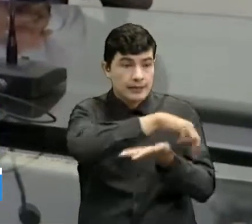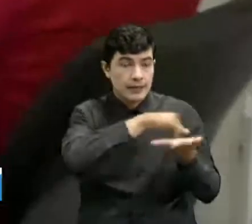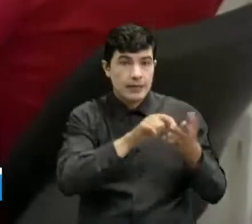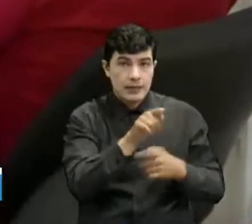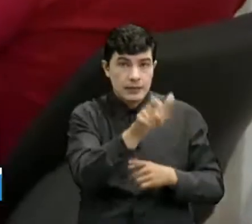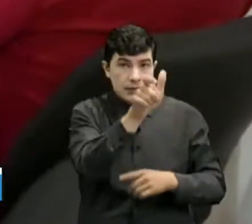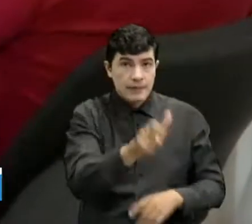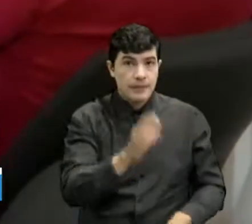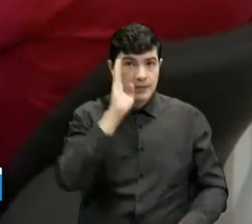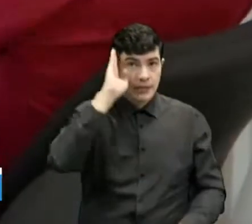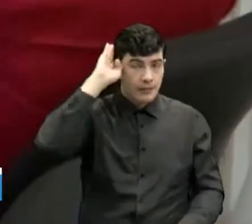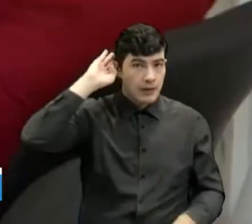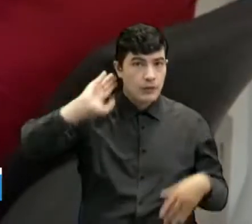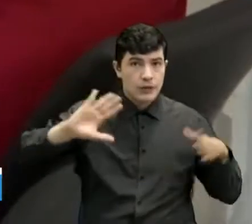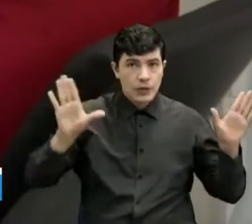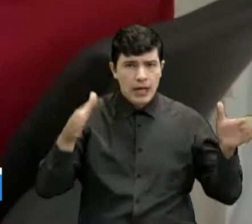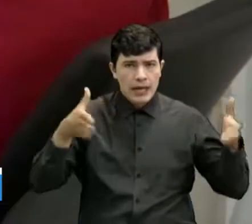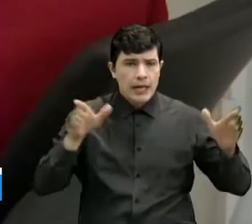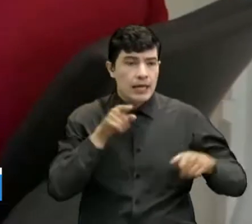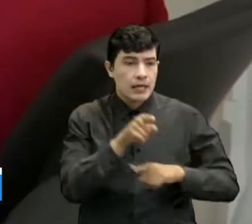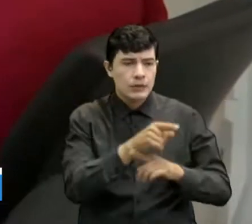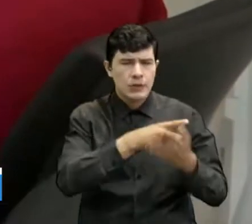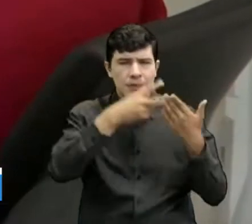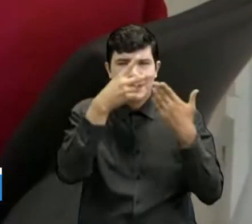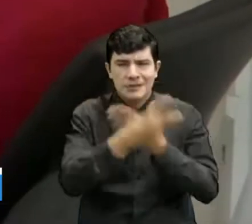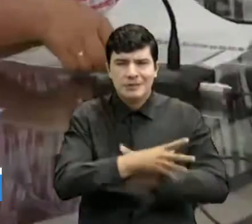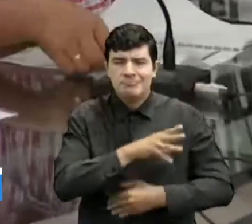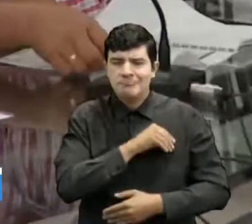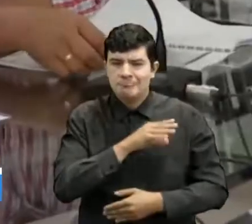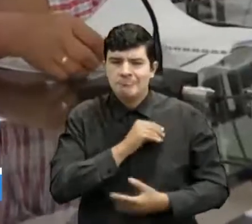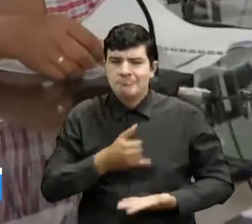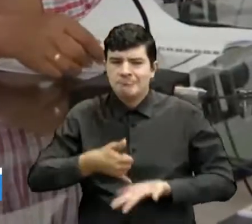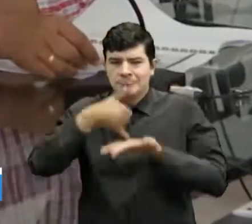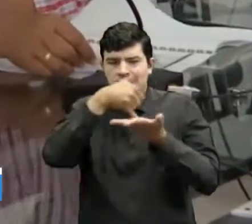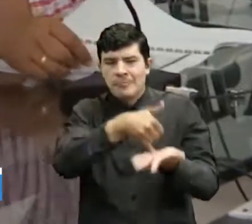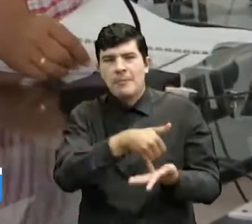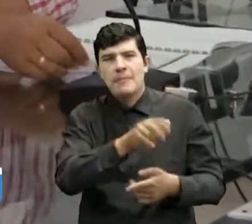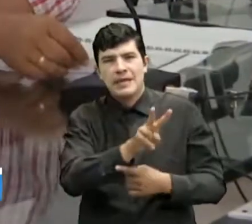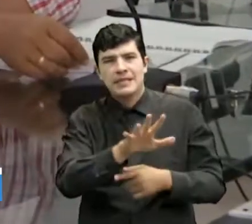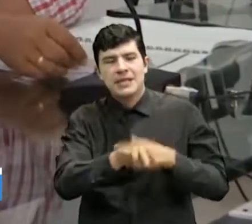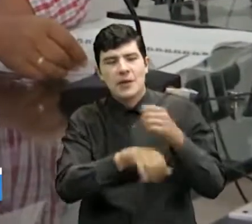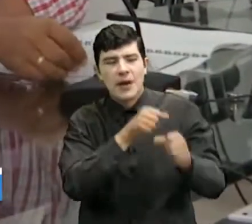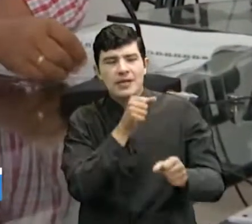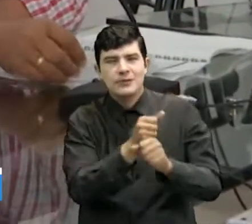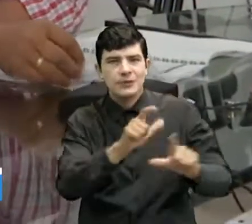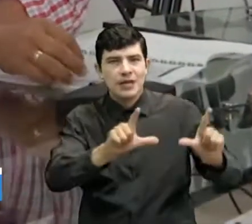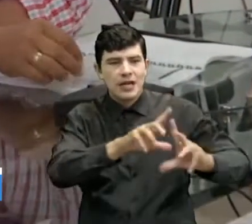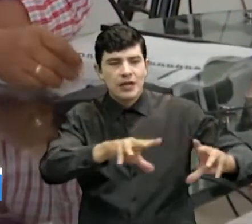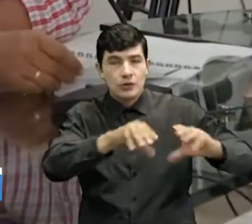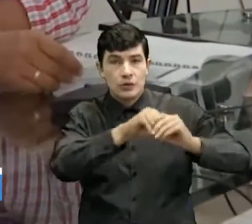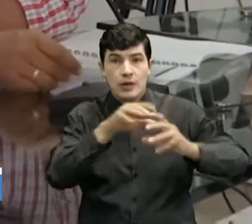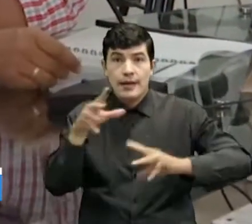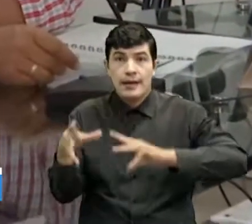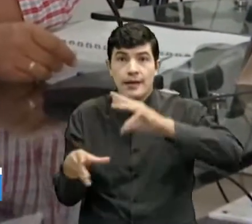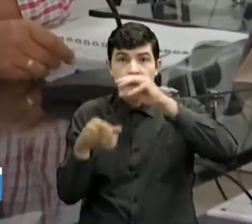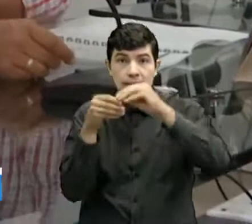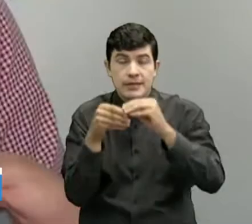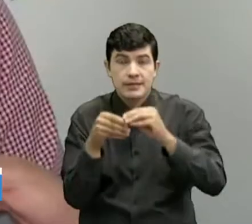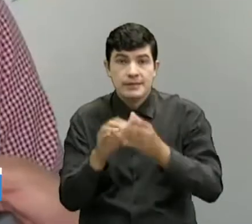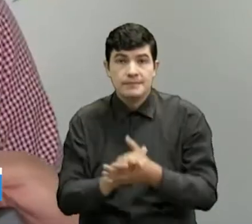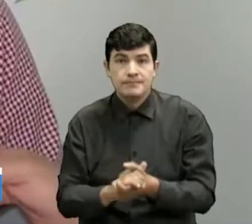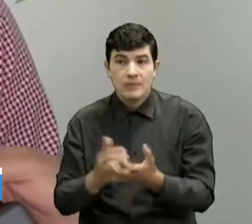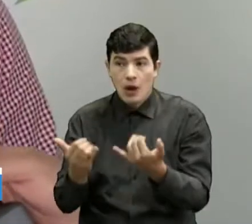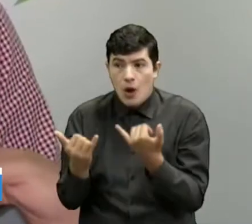Mauricio Aguilar, el proyecto sirve como regalo de 25 años para el Canal TRO y además... Hoy estas